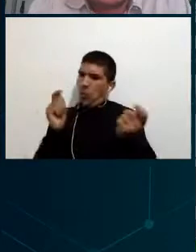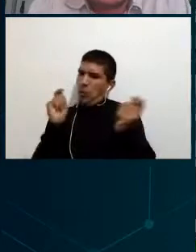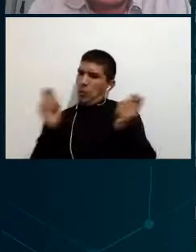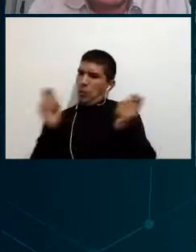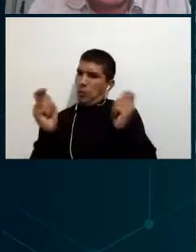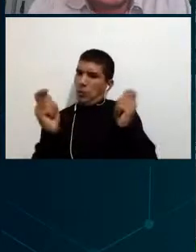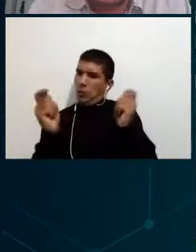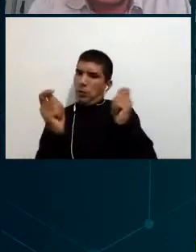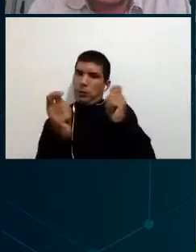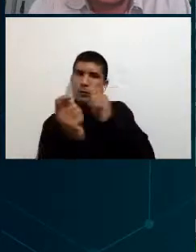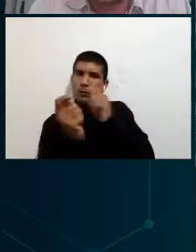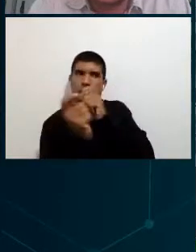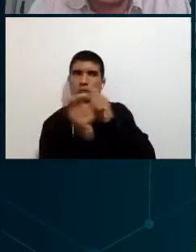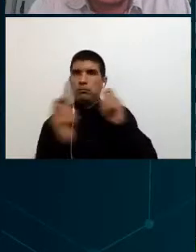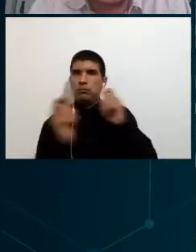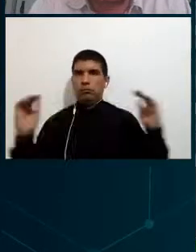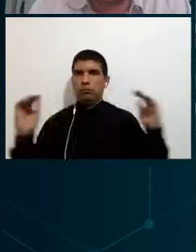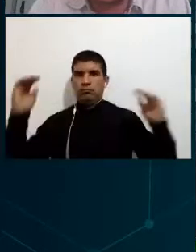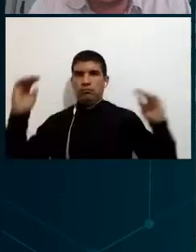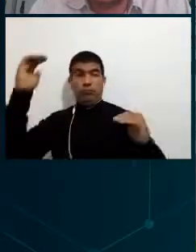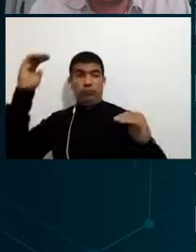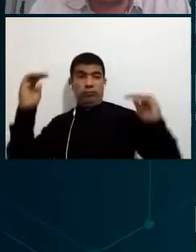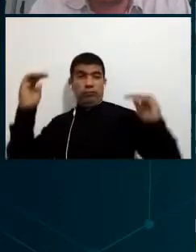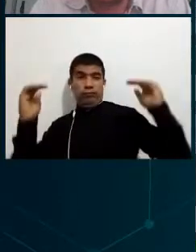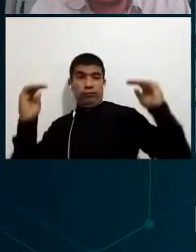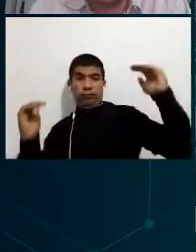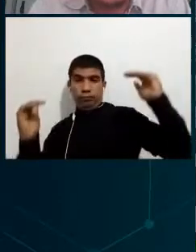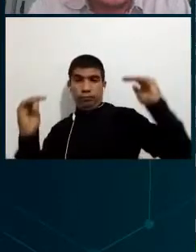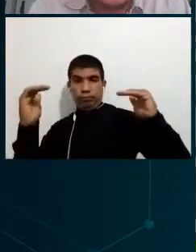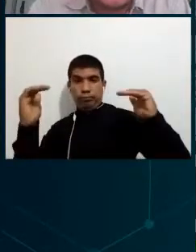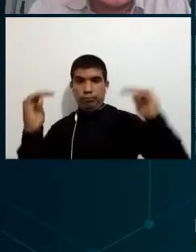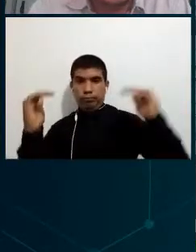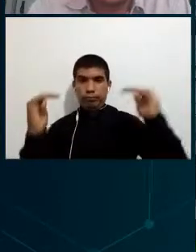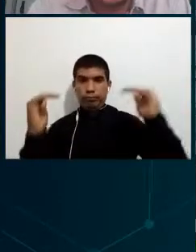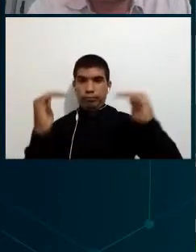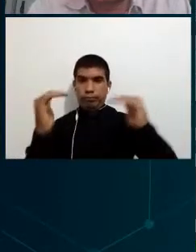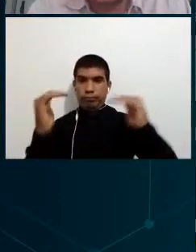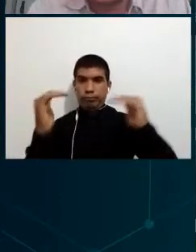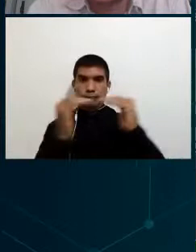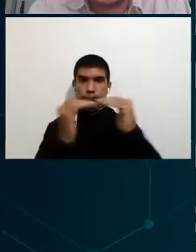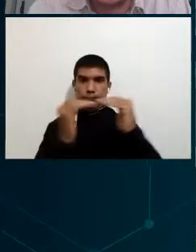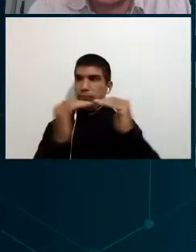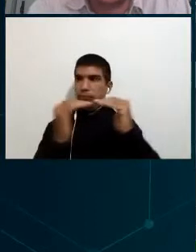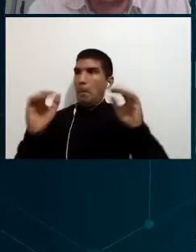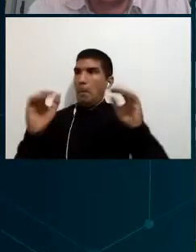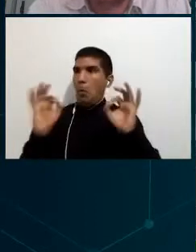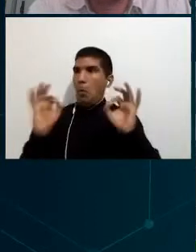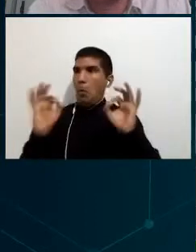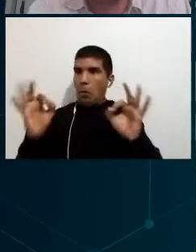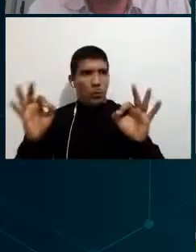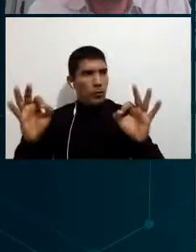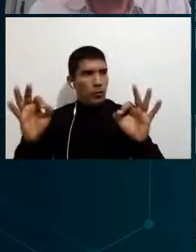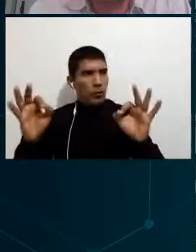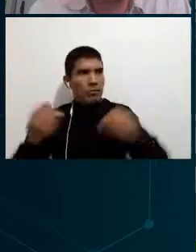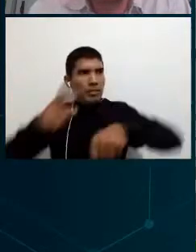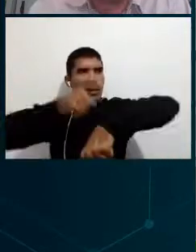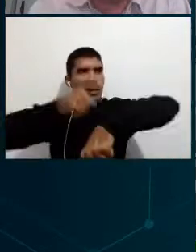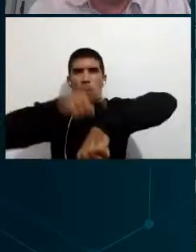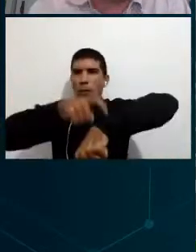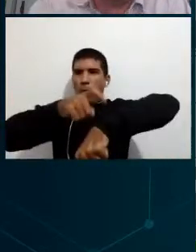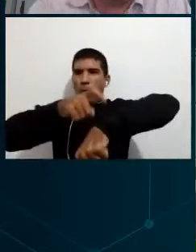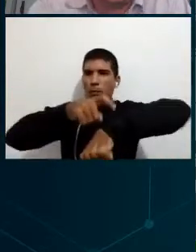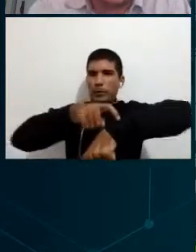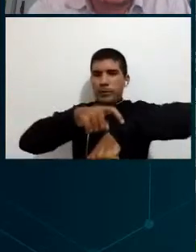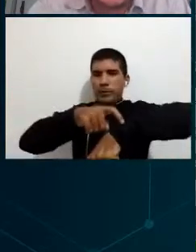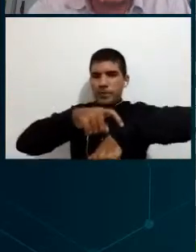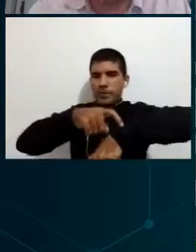Básicamente, pues, las conclusiones al trabajo realizado fue que el tiempo de latencia se encuentra por debajo de los 5 milisegundos,